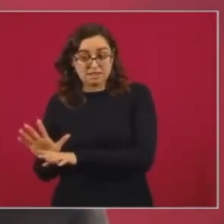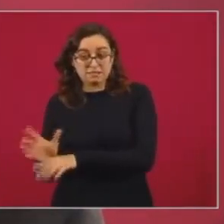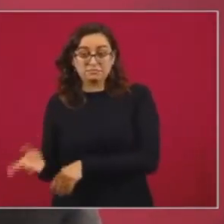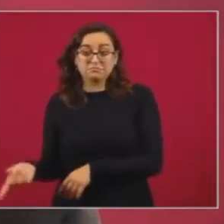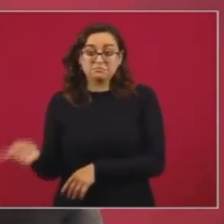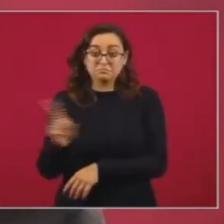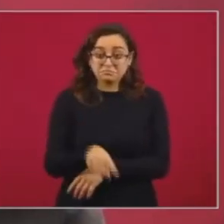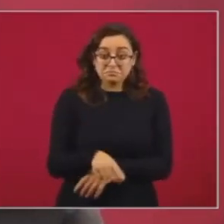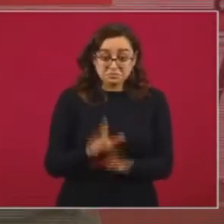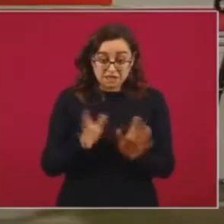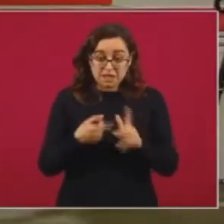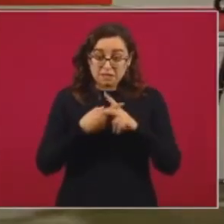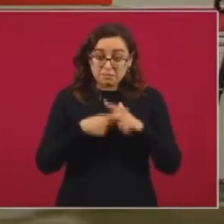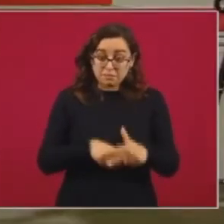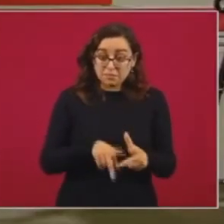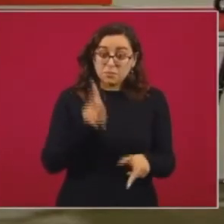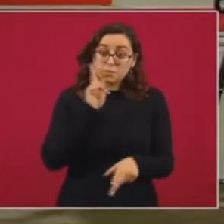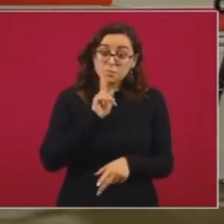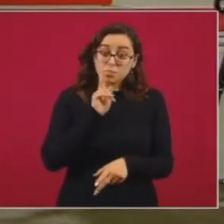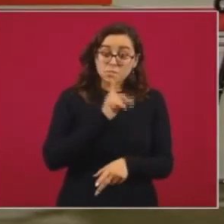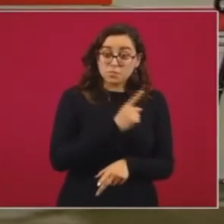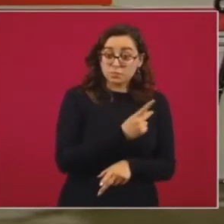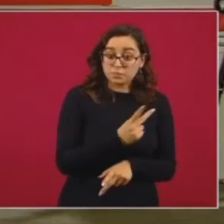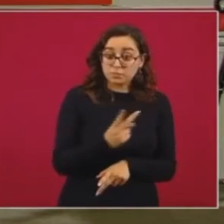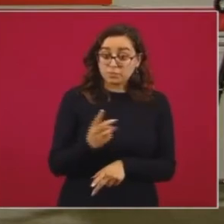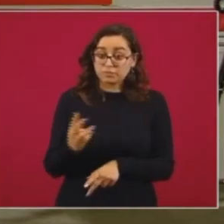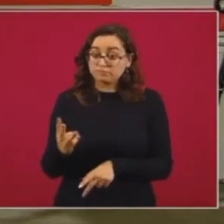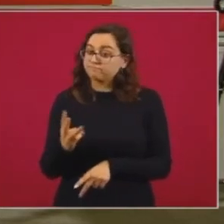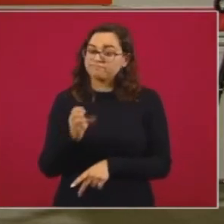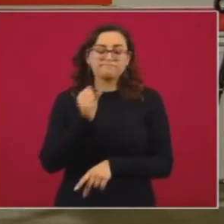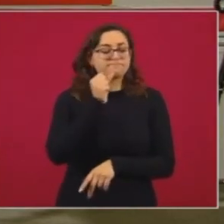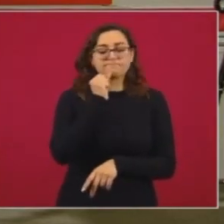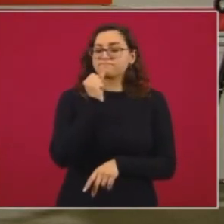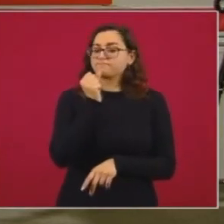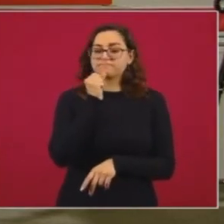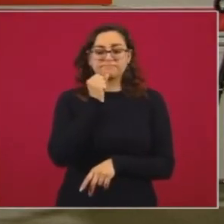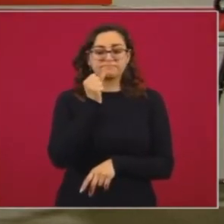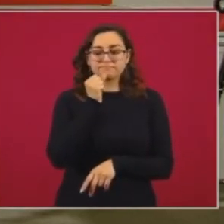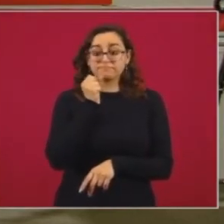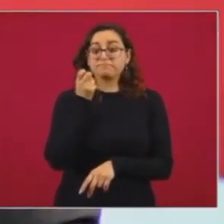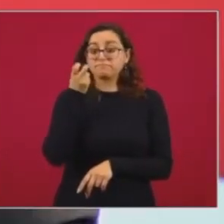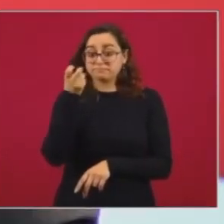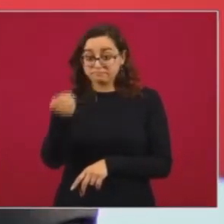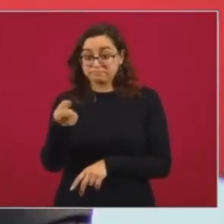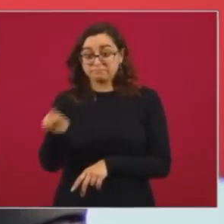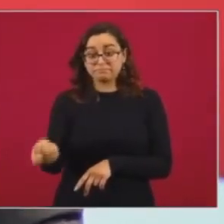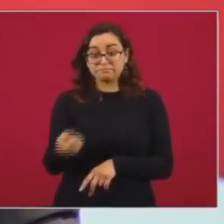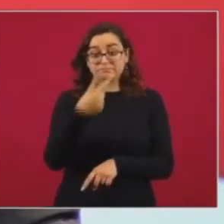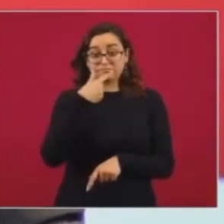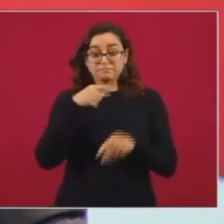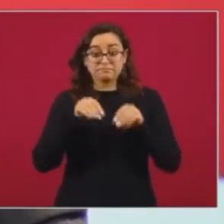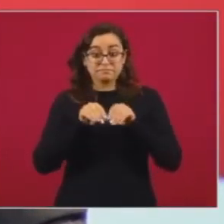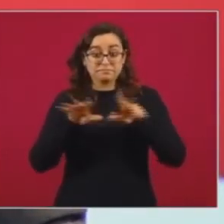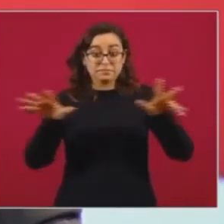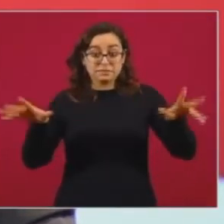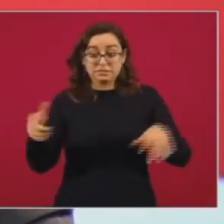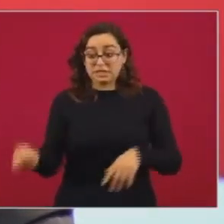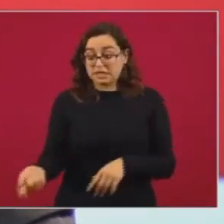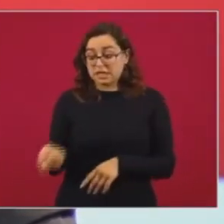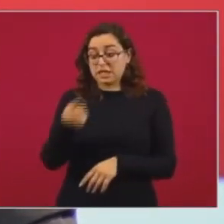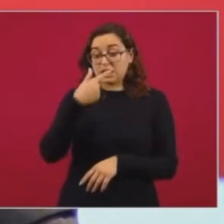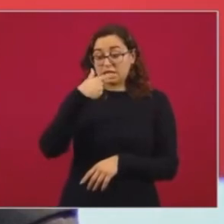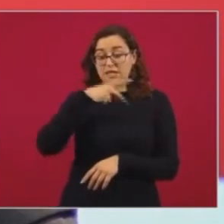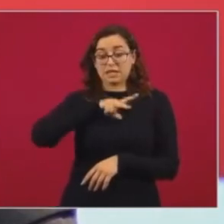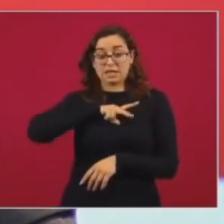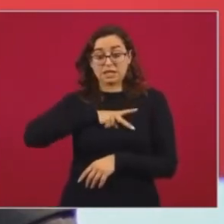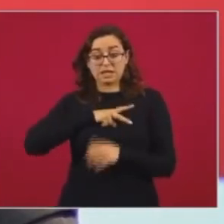mucho menos 3. Esta noticia que circuló ampliamente por México y por el mundo, de que en 24 horas disminuye la